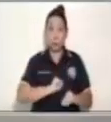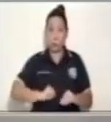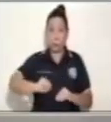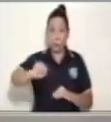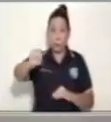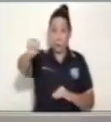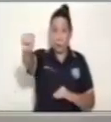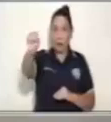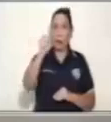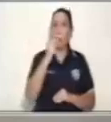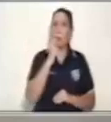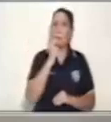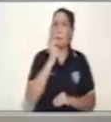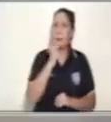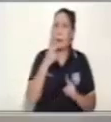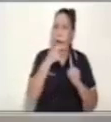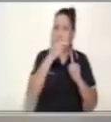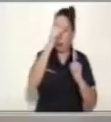Empezamos